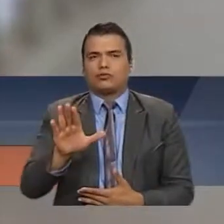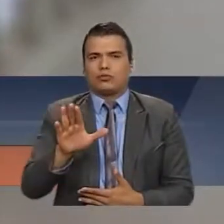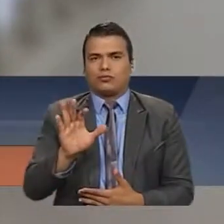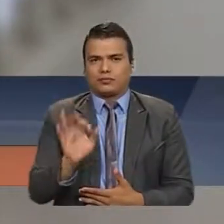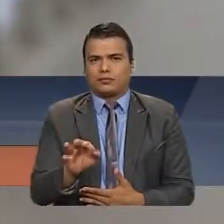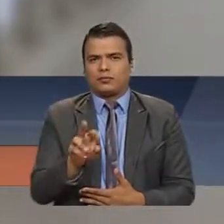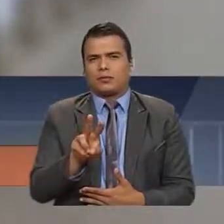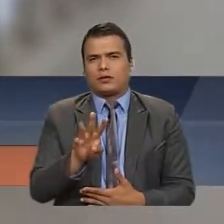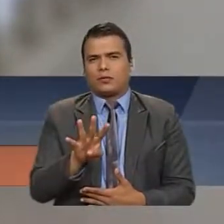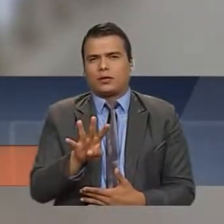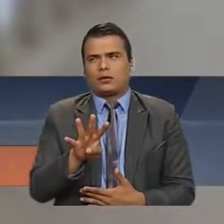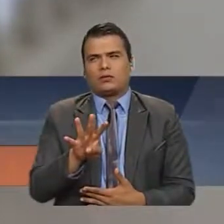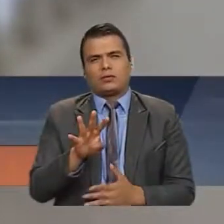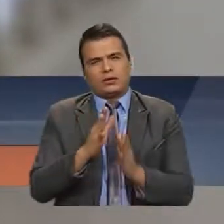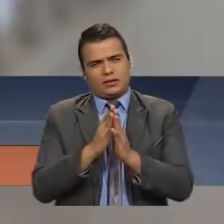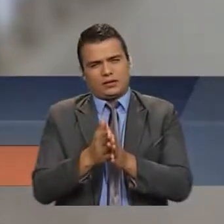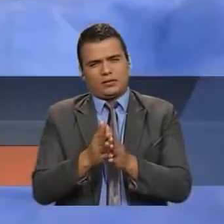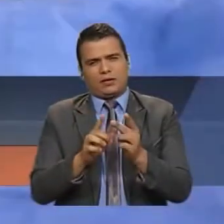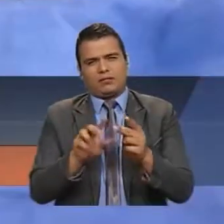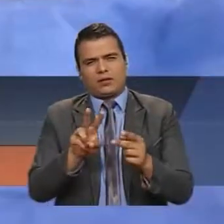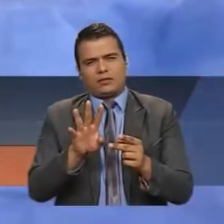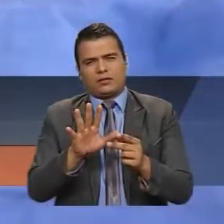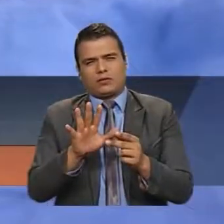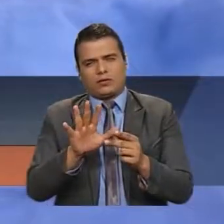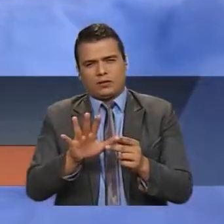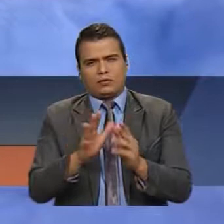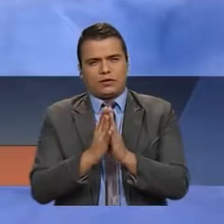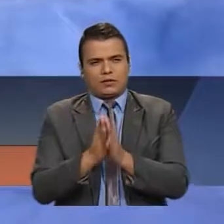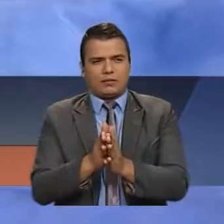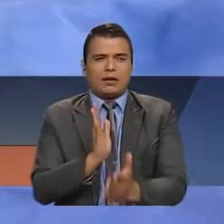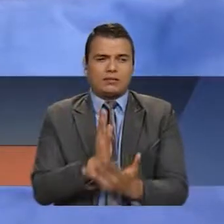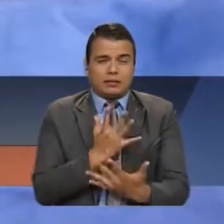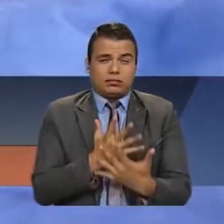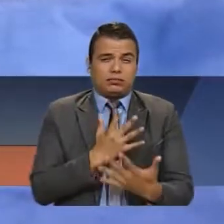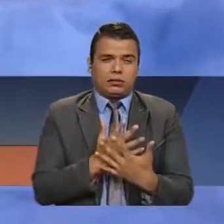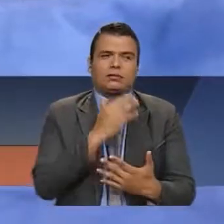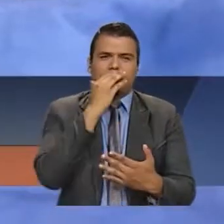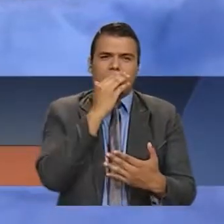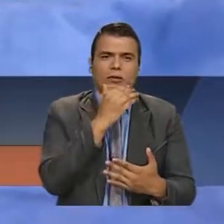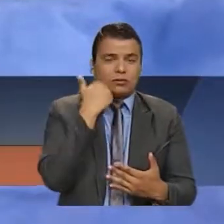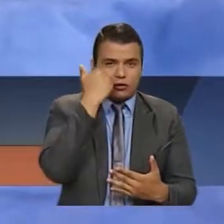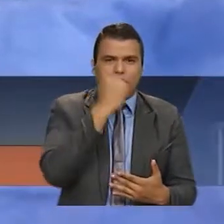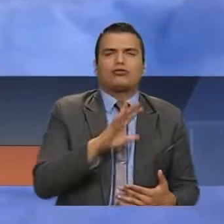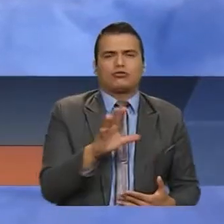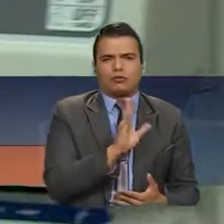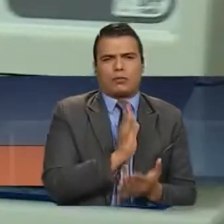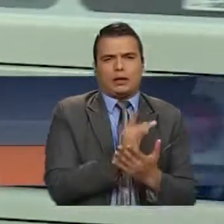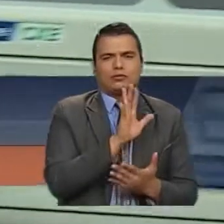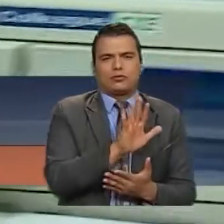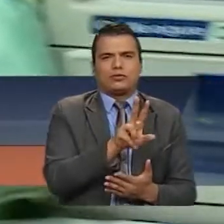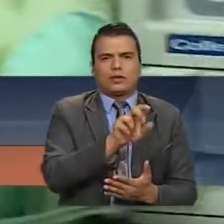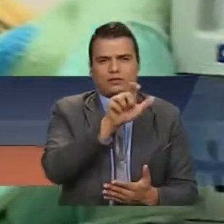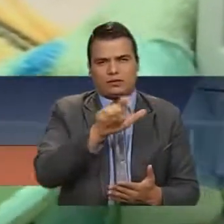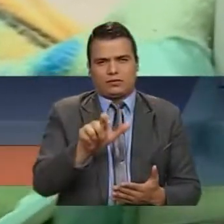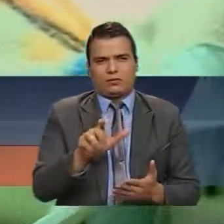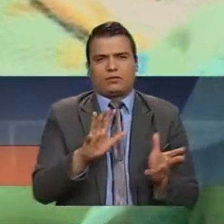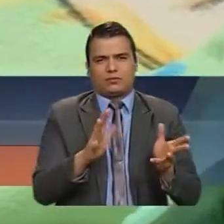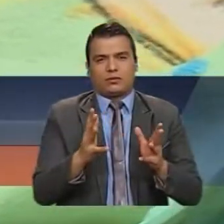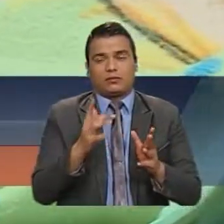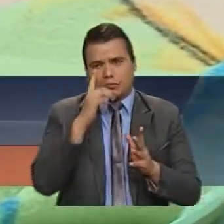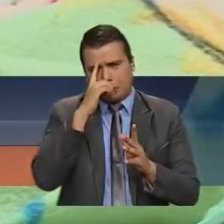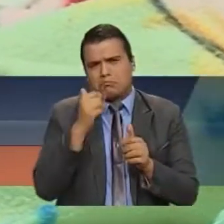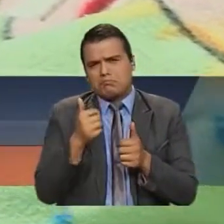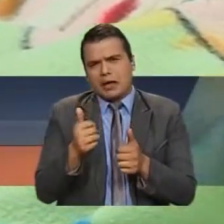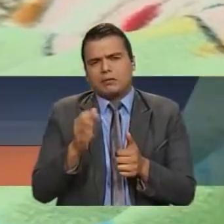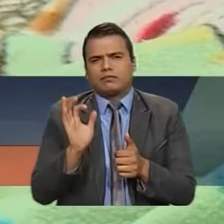24 amanecer 25 tuvimos siete lesionados todos adultos sin embargo lo positivo en medio de las alarmantes